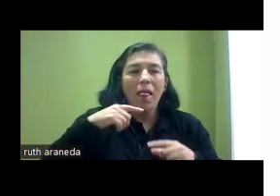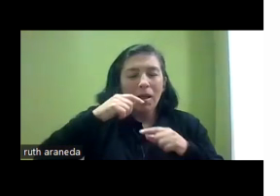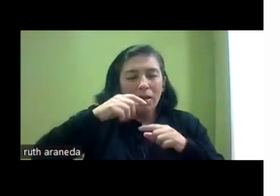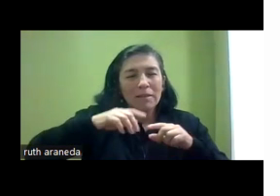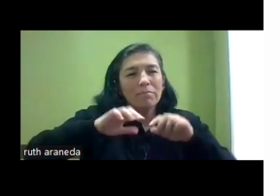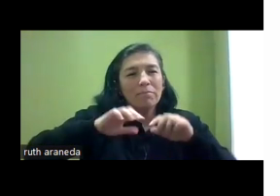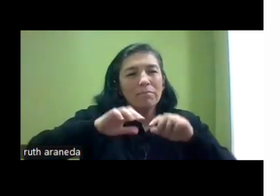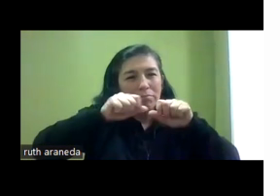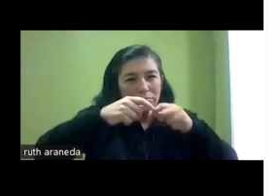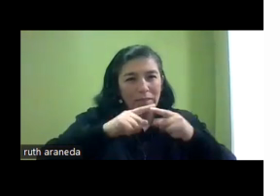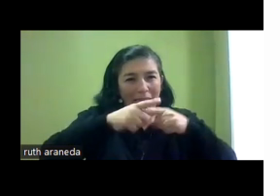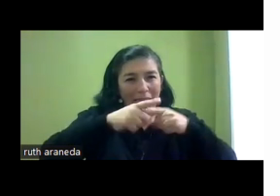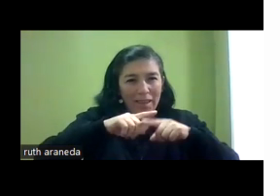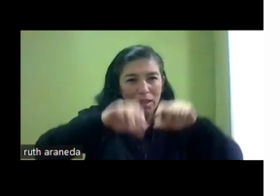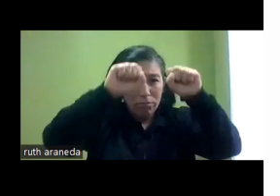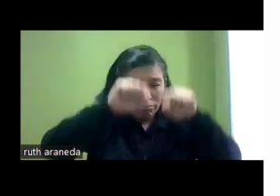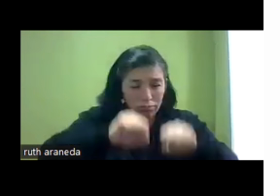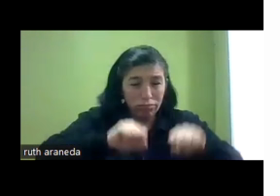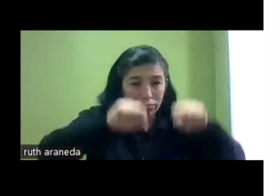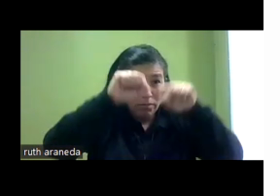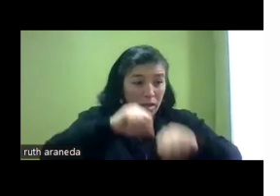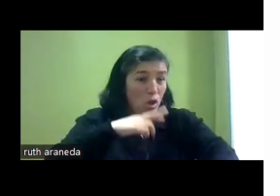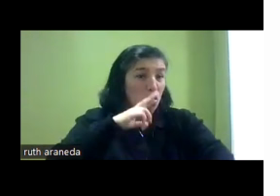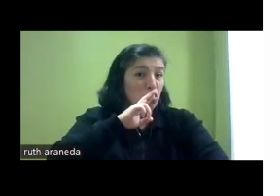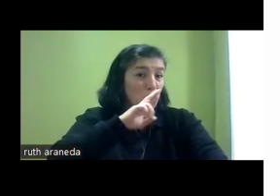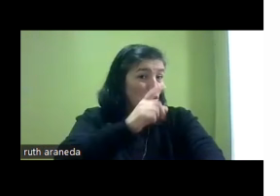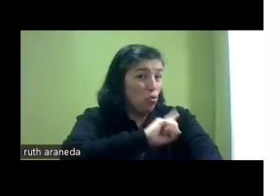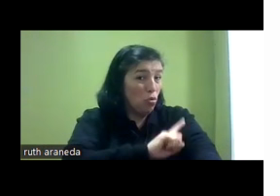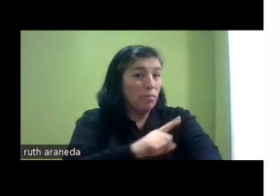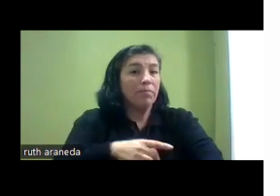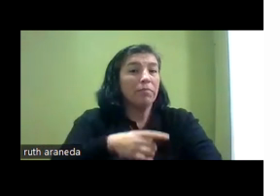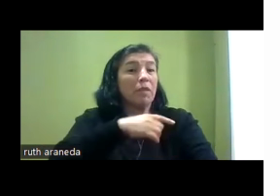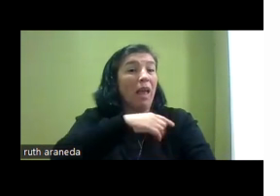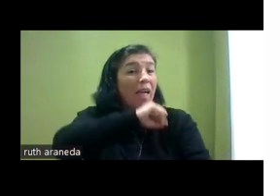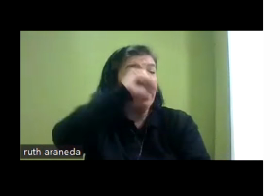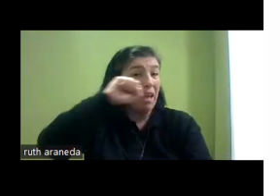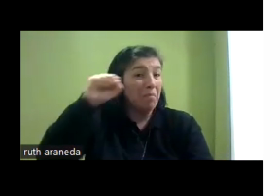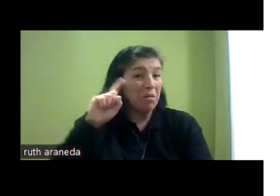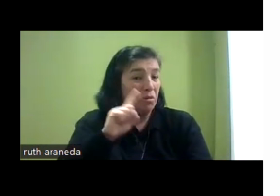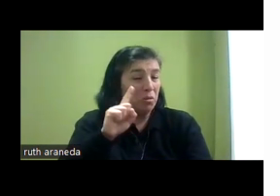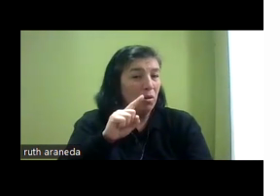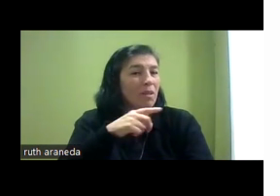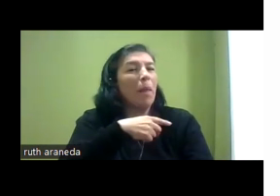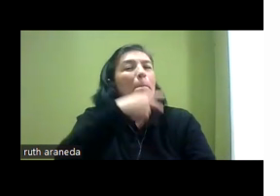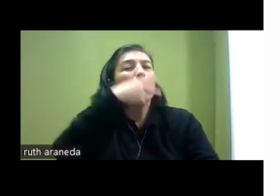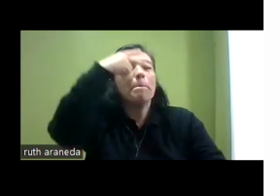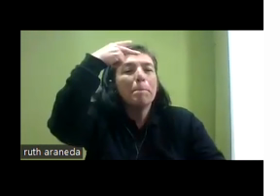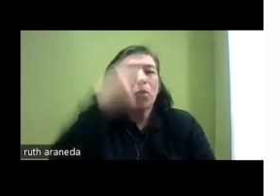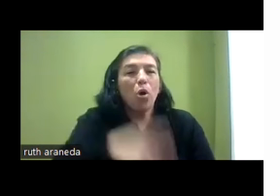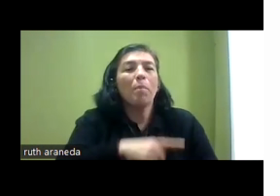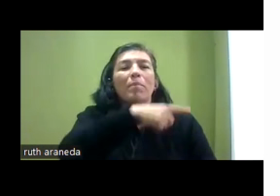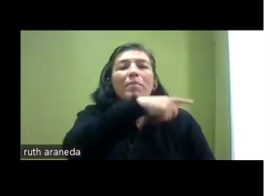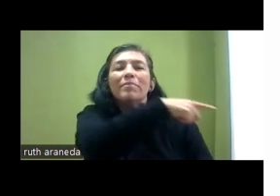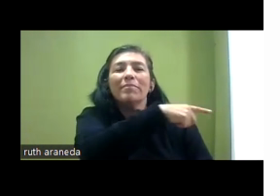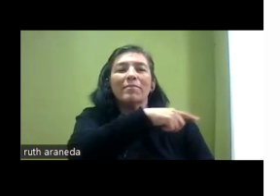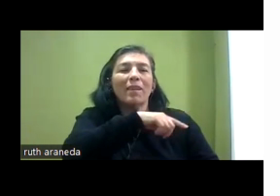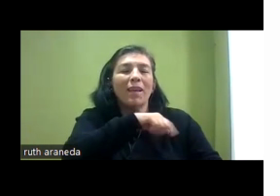está no está más al sur, en la zona atacameña, es muy propia de estos valles